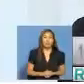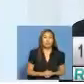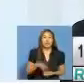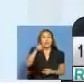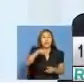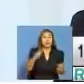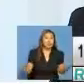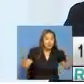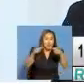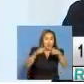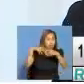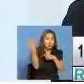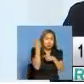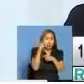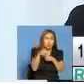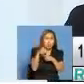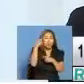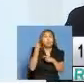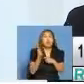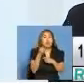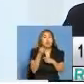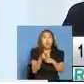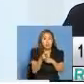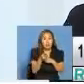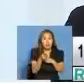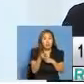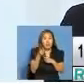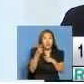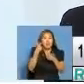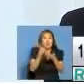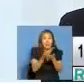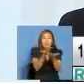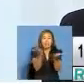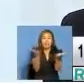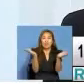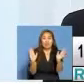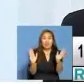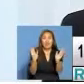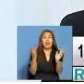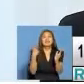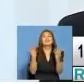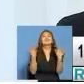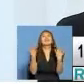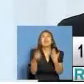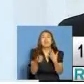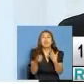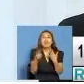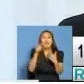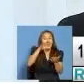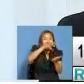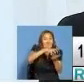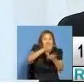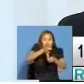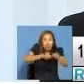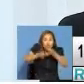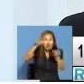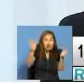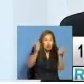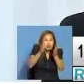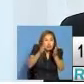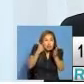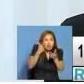Un evento muy importante porque vamos a darle un ámbito de posibilidades, ¿no?, en los negocios y la